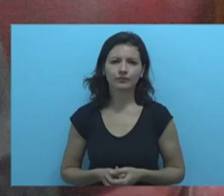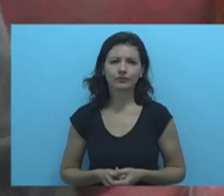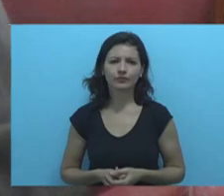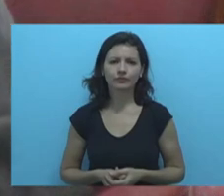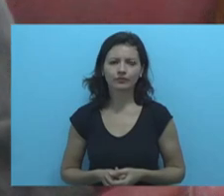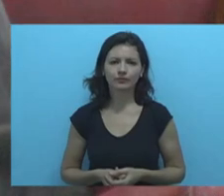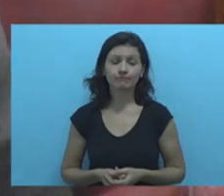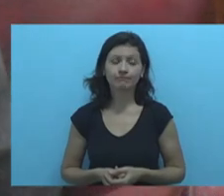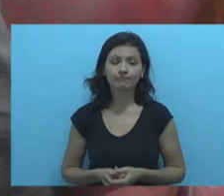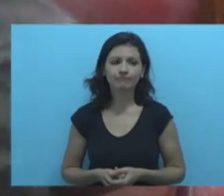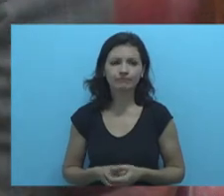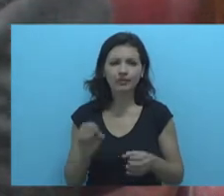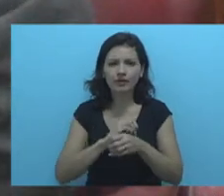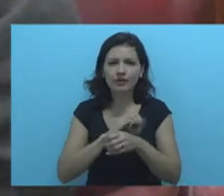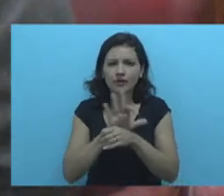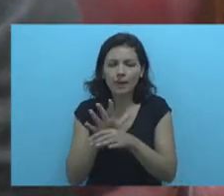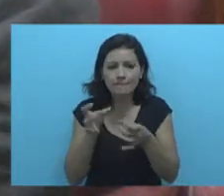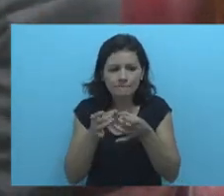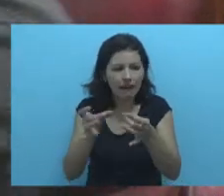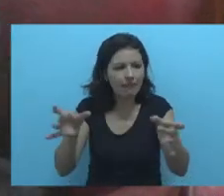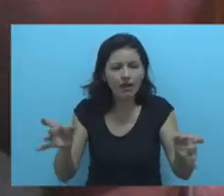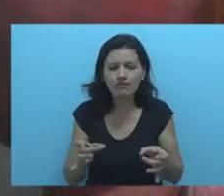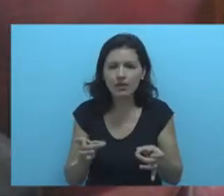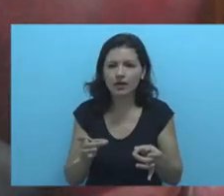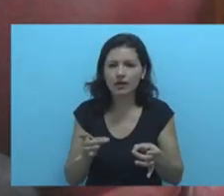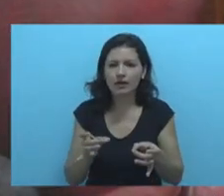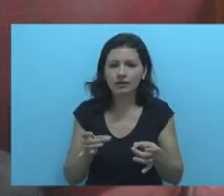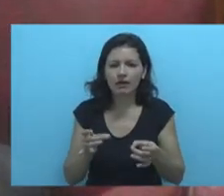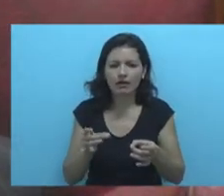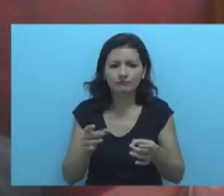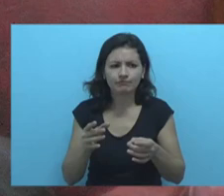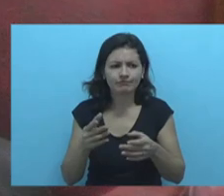La pandemia se llevó a nuestro presidente de la Cámara.